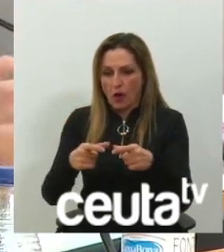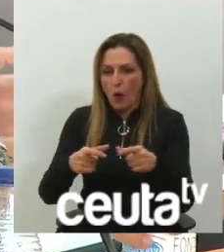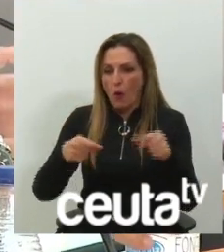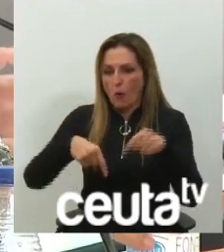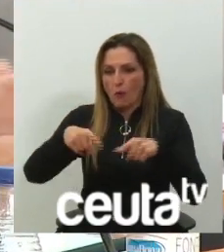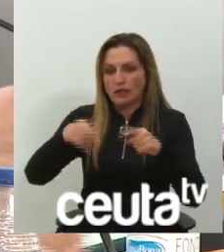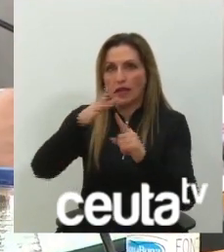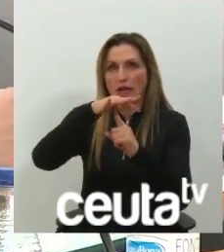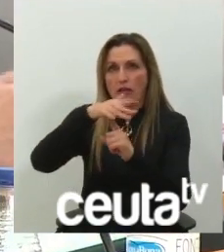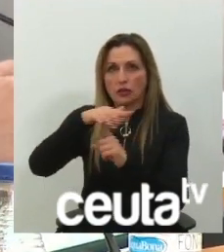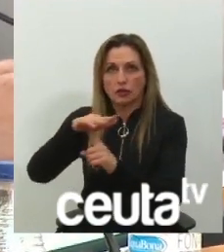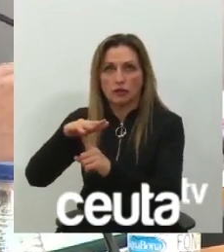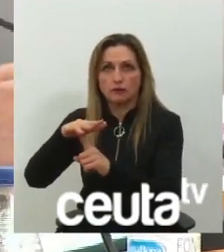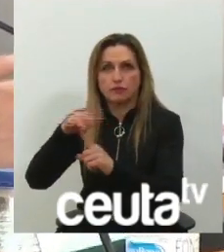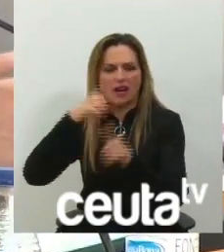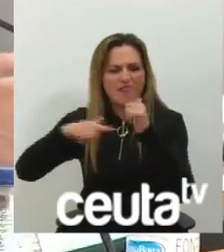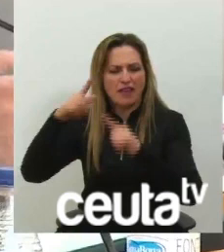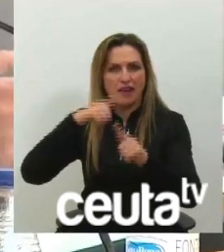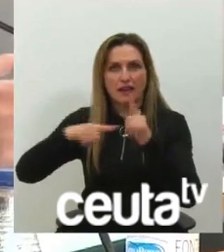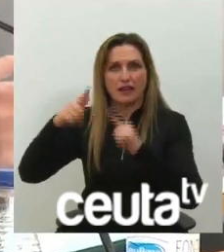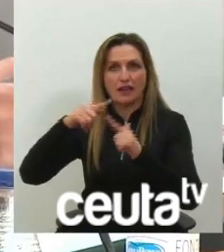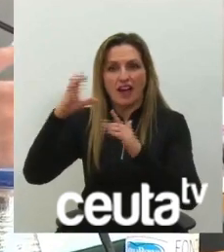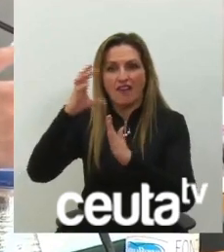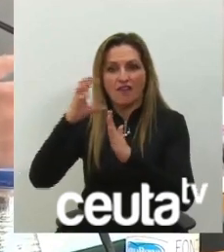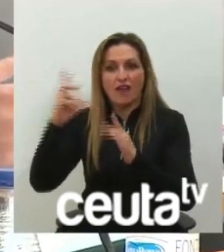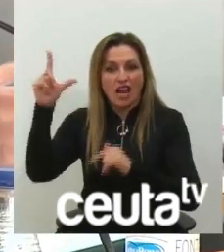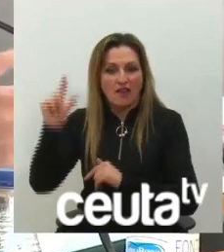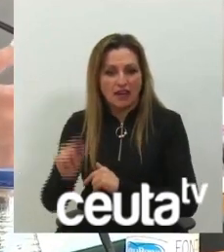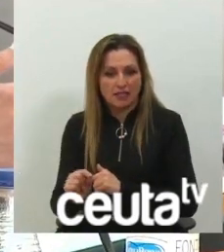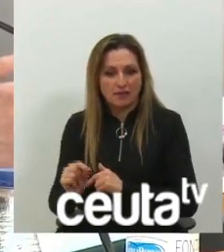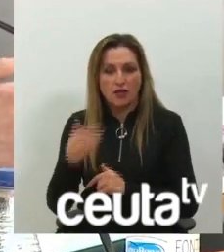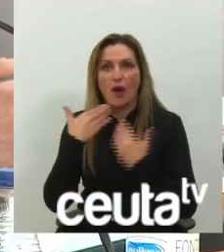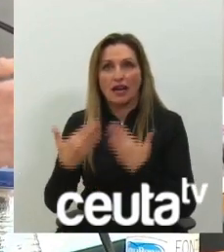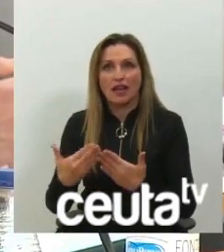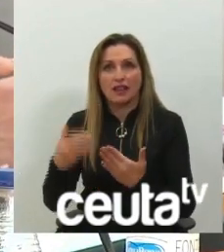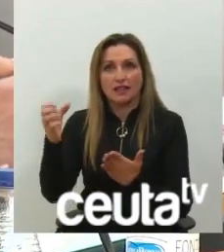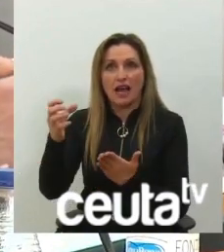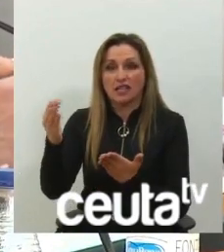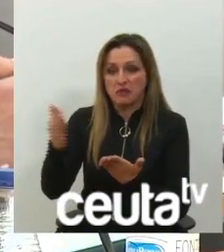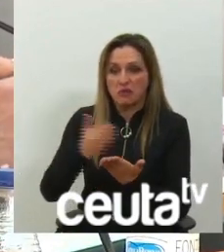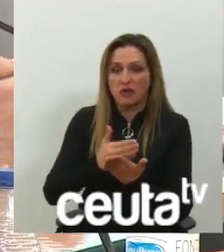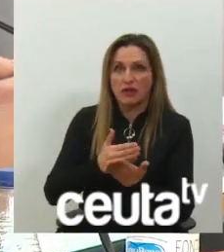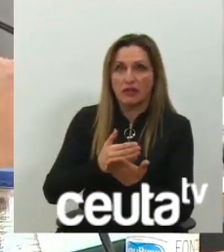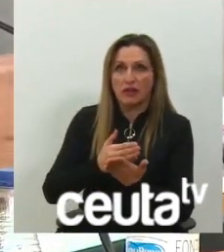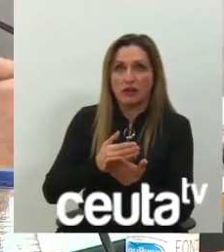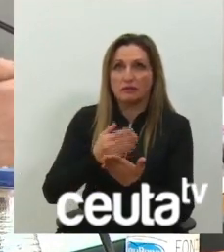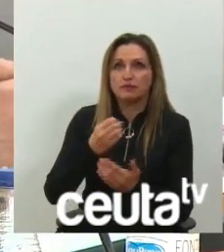helicóptero porque realmente el abaratamiento que ha tenido de los precios gracias a las bonificaciones pues la verdad es que hace que muchos ceutíes